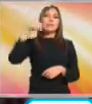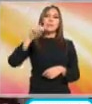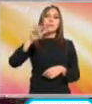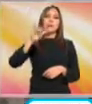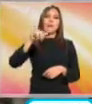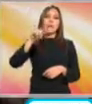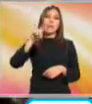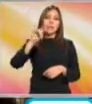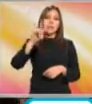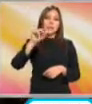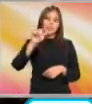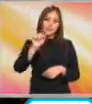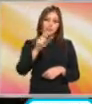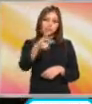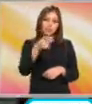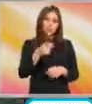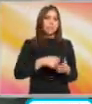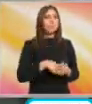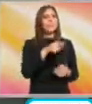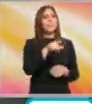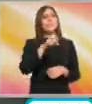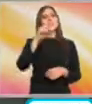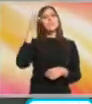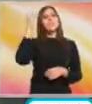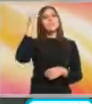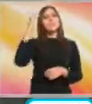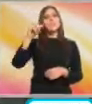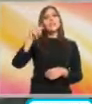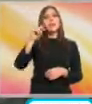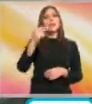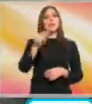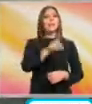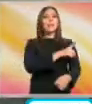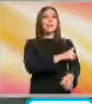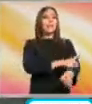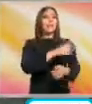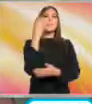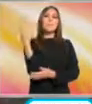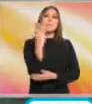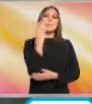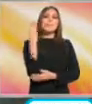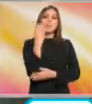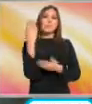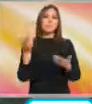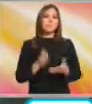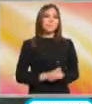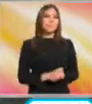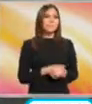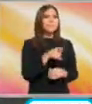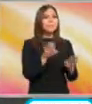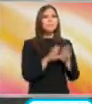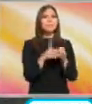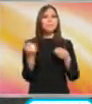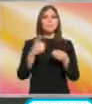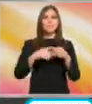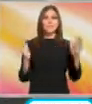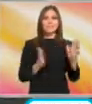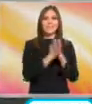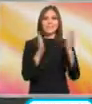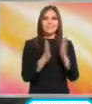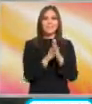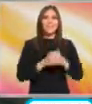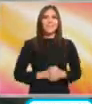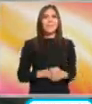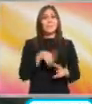¿Y tú? Bueno, pues yo soy del barrio de Santa Marta, de la delegación Milpalta. ¿Y cómo fue que participaste? Bueno, pues